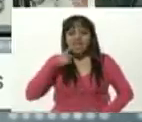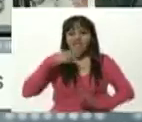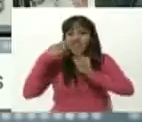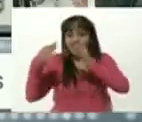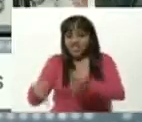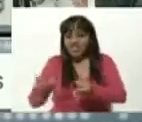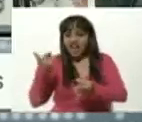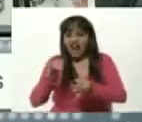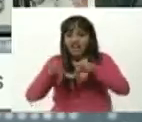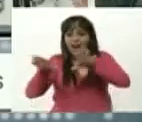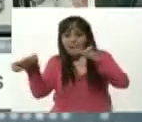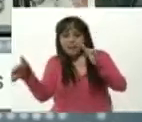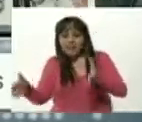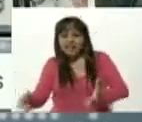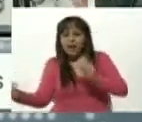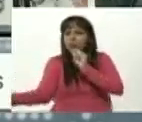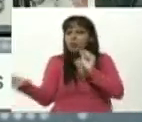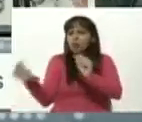que ponemos sobre la mesa.